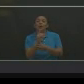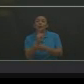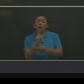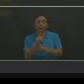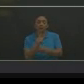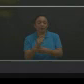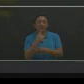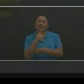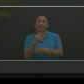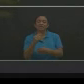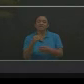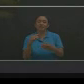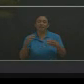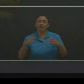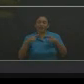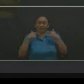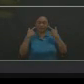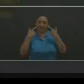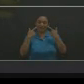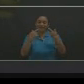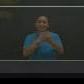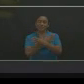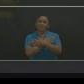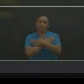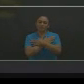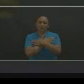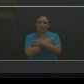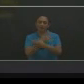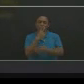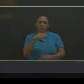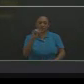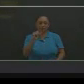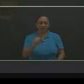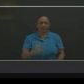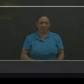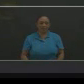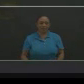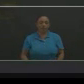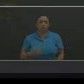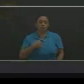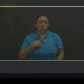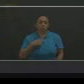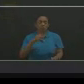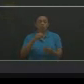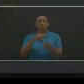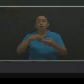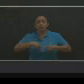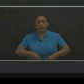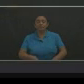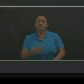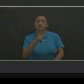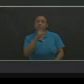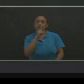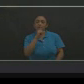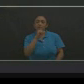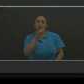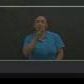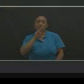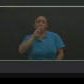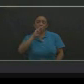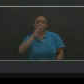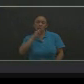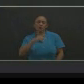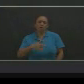hija. Y ahí está diciendo lo que le va a hablar ahí a Conseñas. Yo nací mudo, le dice. Y lo siento.